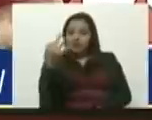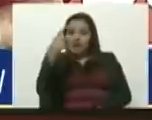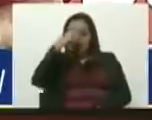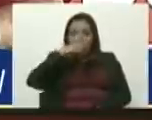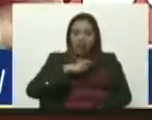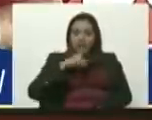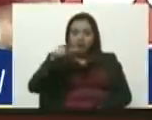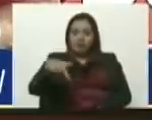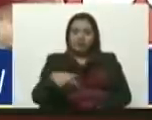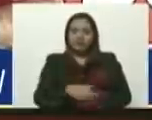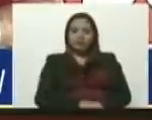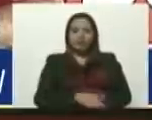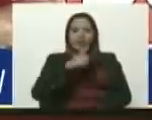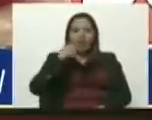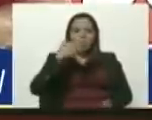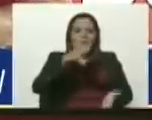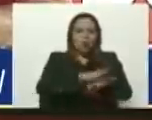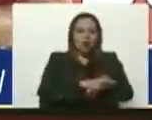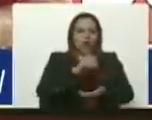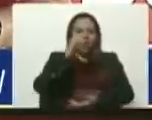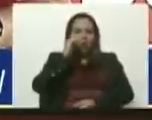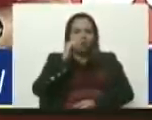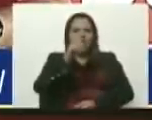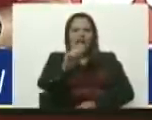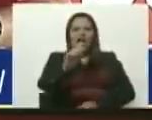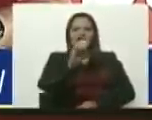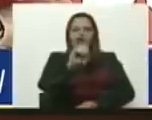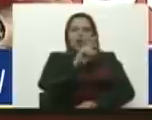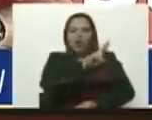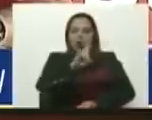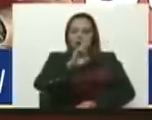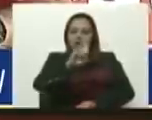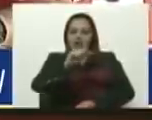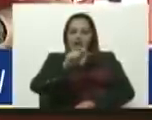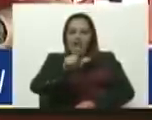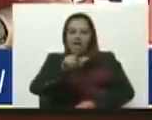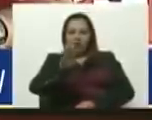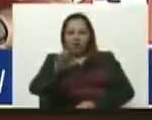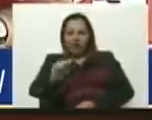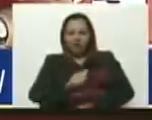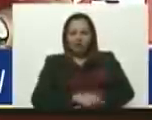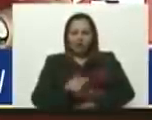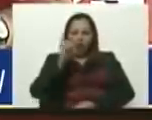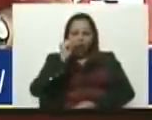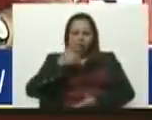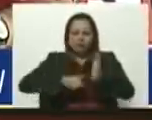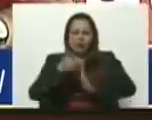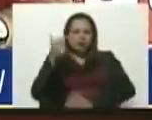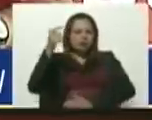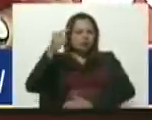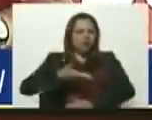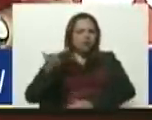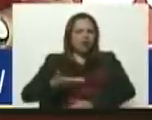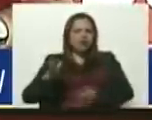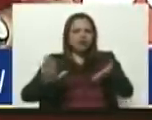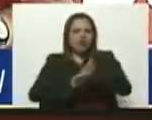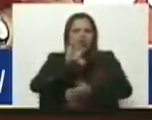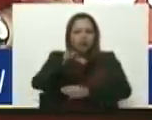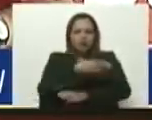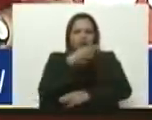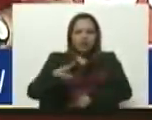siembra de juan vicente torrealba de máxima una de las grandes expresiones puedes de la música venezolana extraordinario